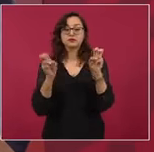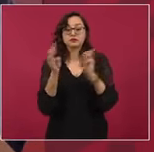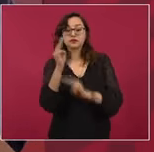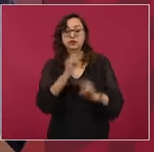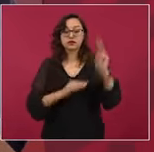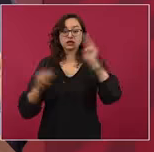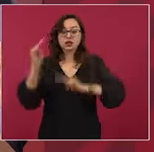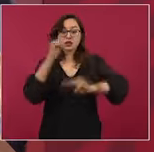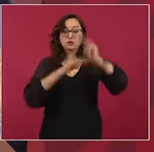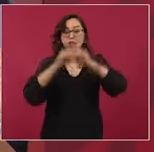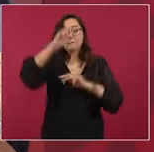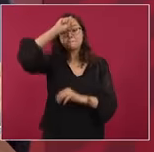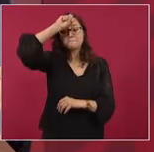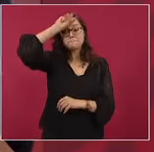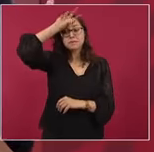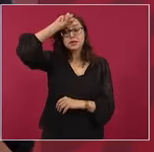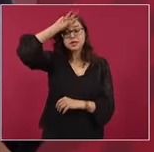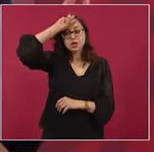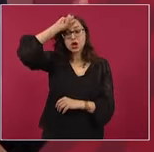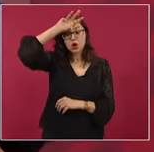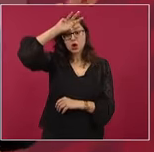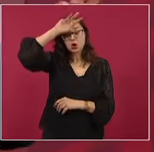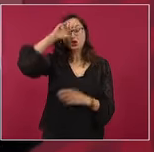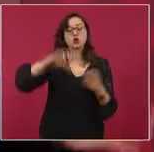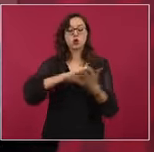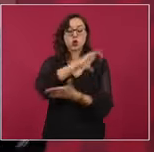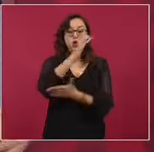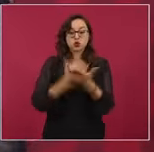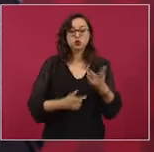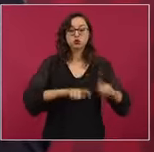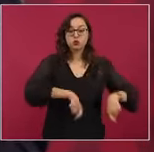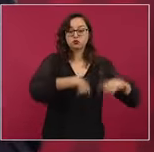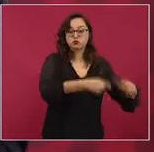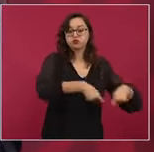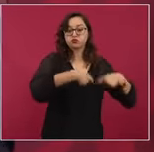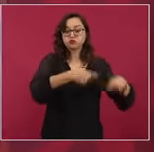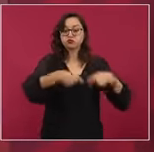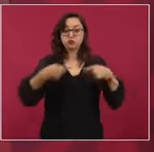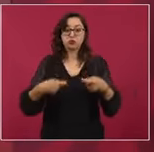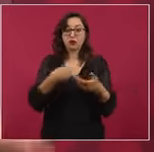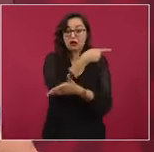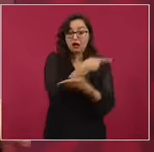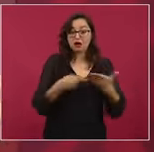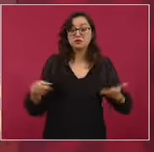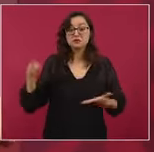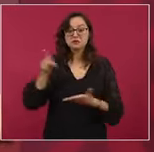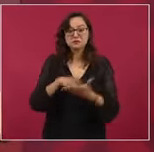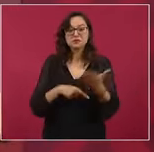No hemos cancelado una sola concesión. y podríamos hacerlo,